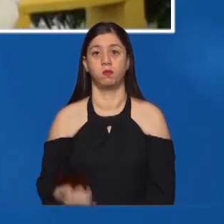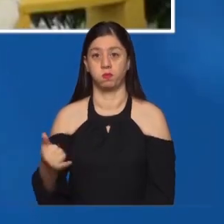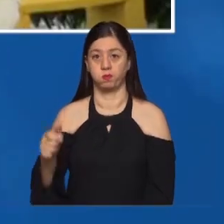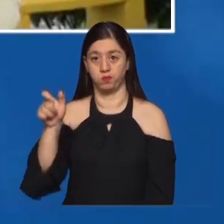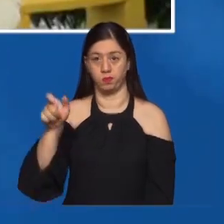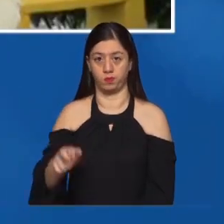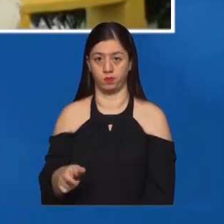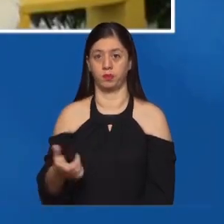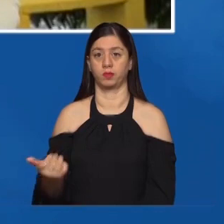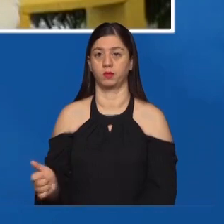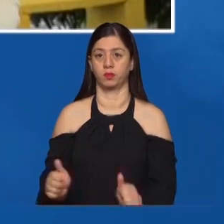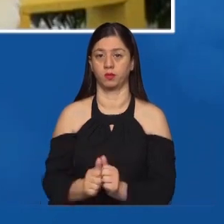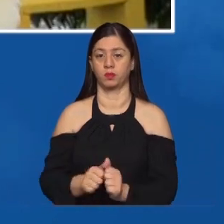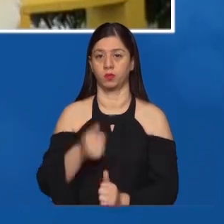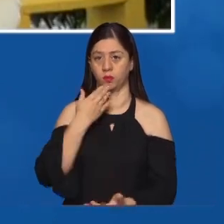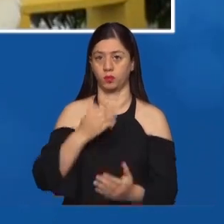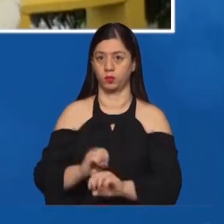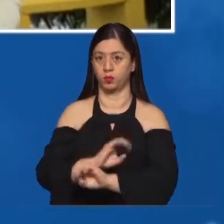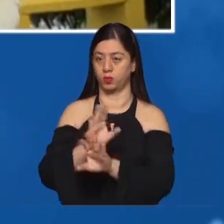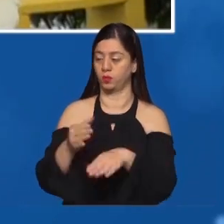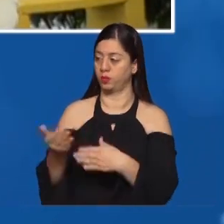hora está con nosotros. Carmen, muy buenos días.